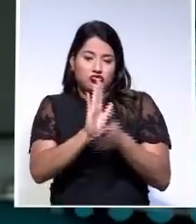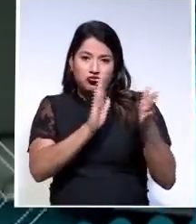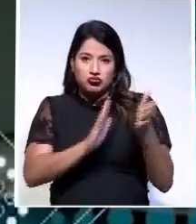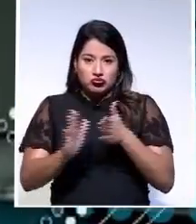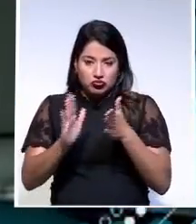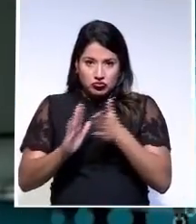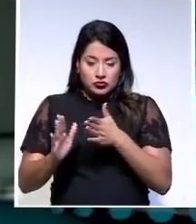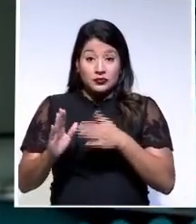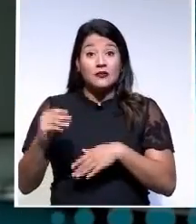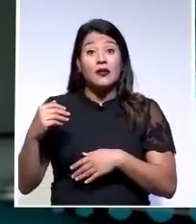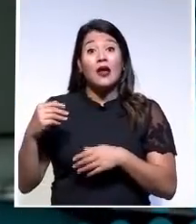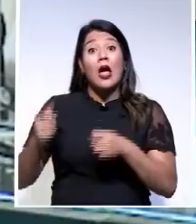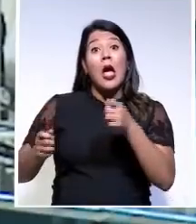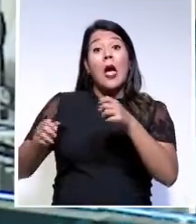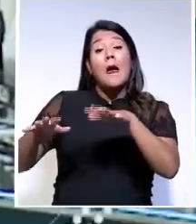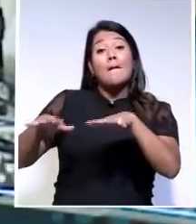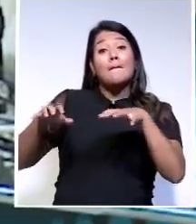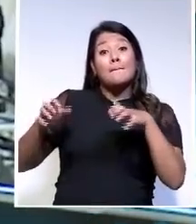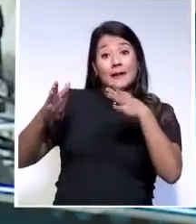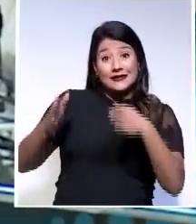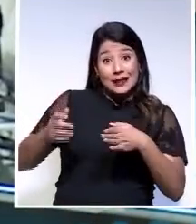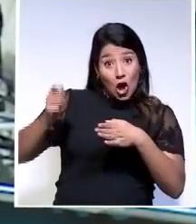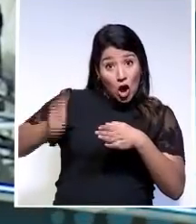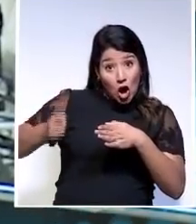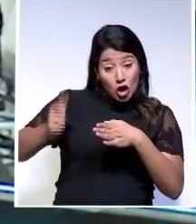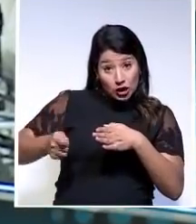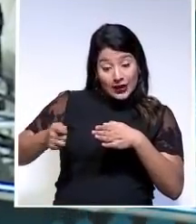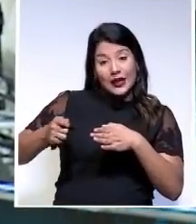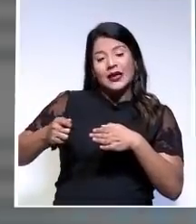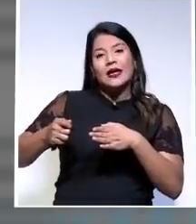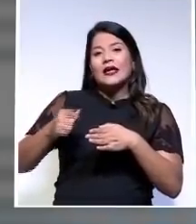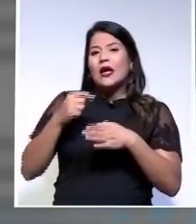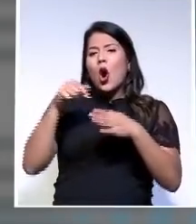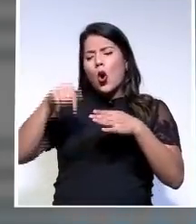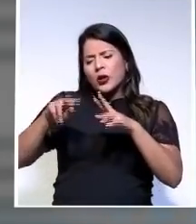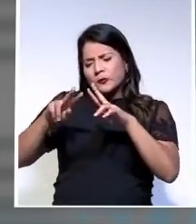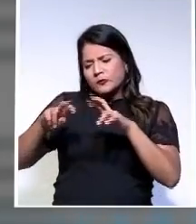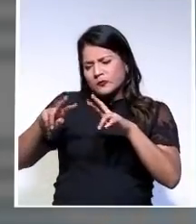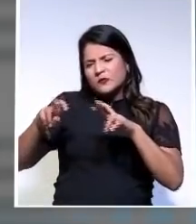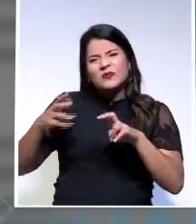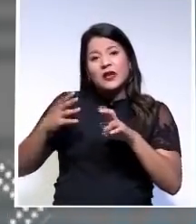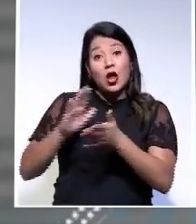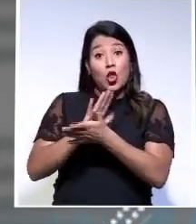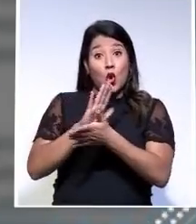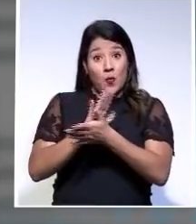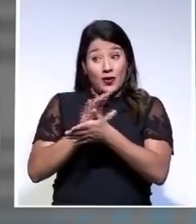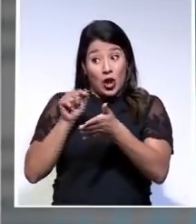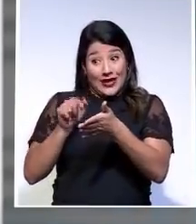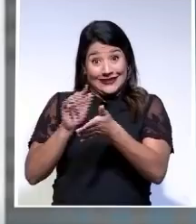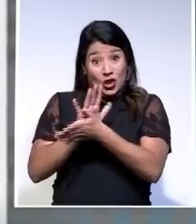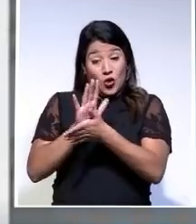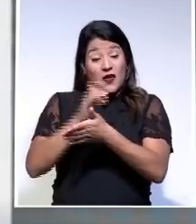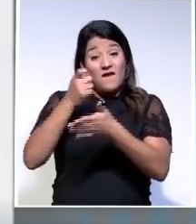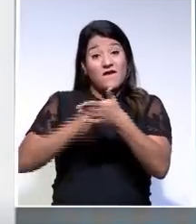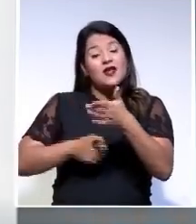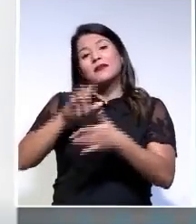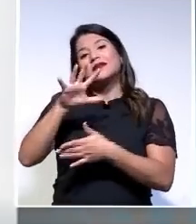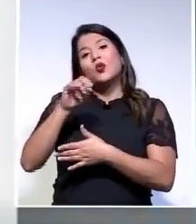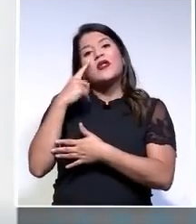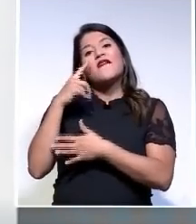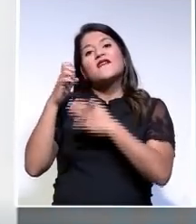Los magistrados de la Corte Plena analizaron este lunes el documento firmado por al menos 50 fiscales en el cual desmienten las declaraciones